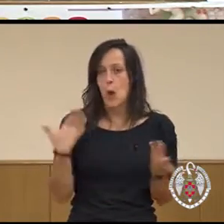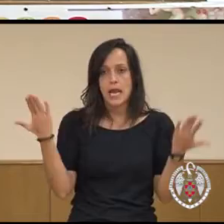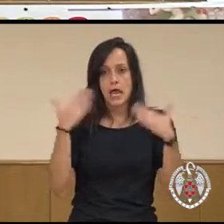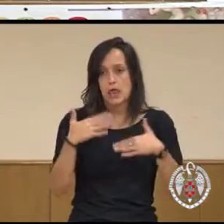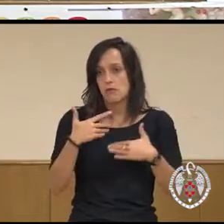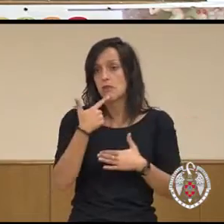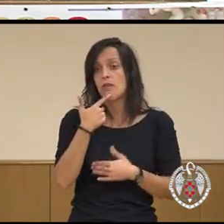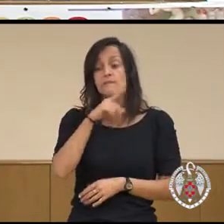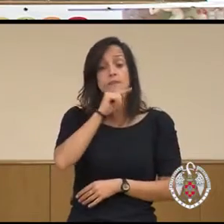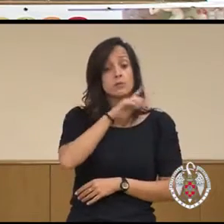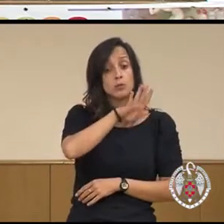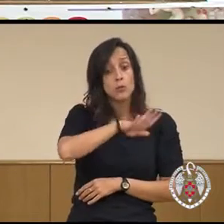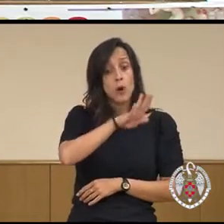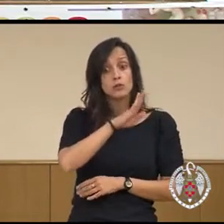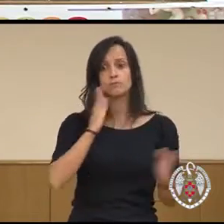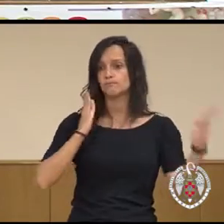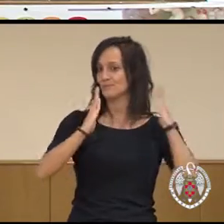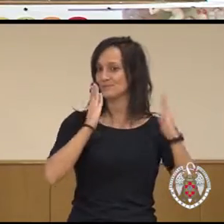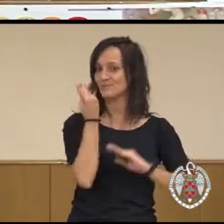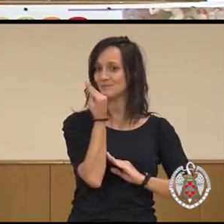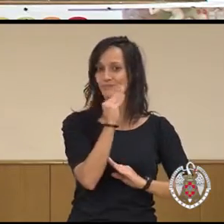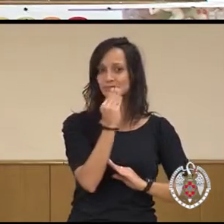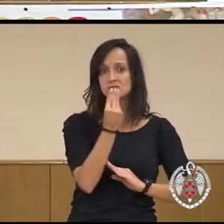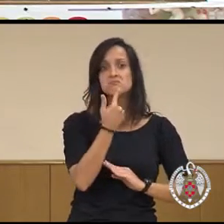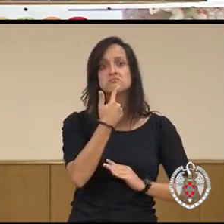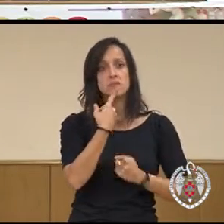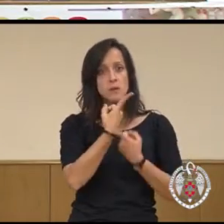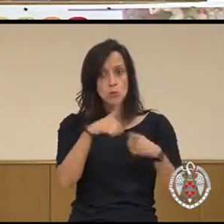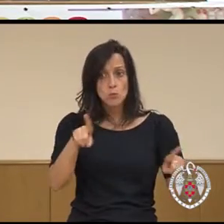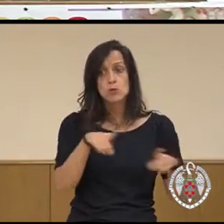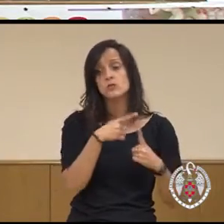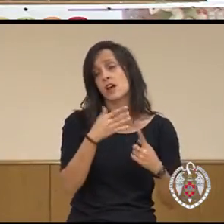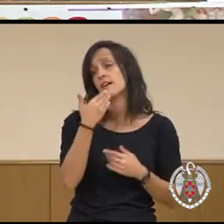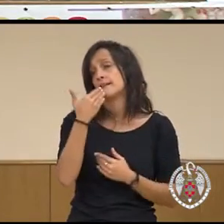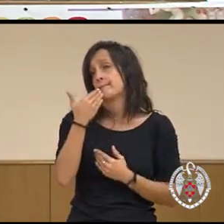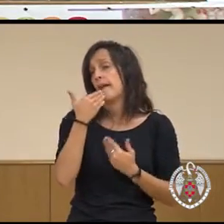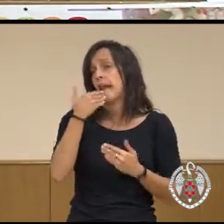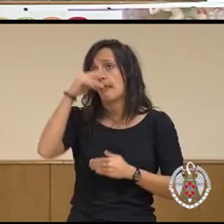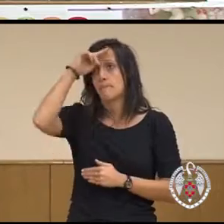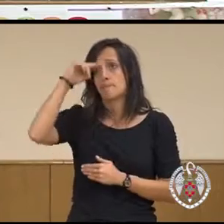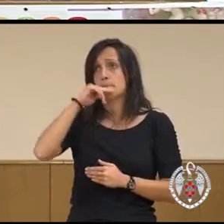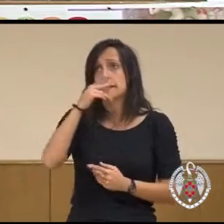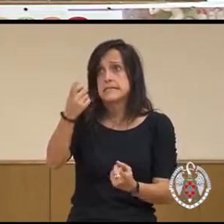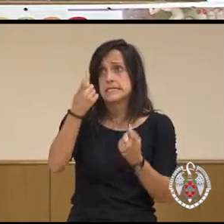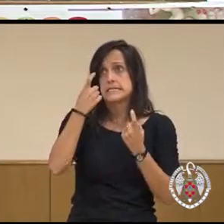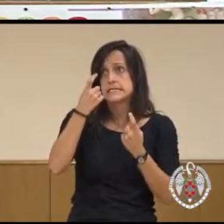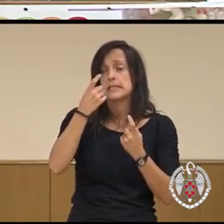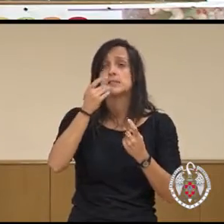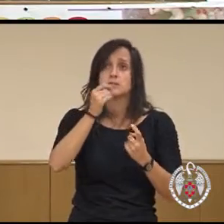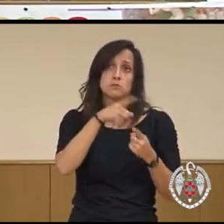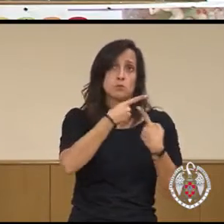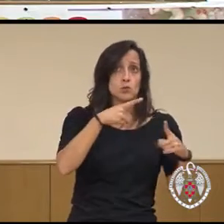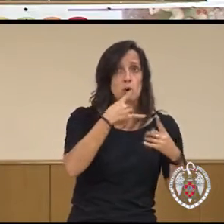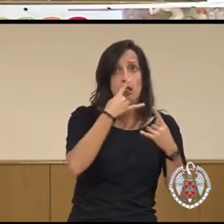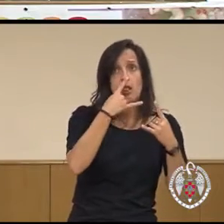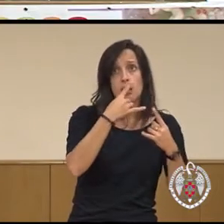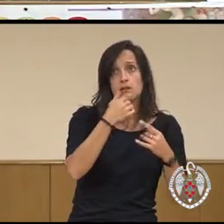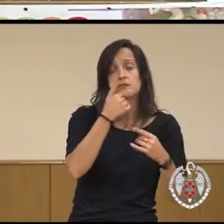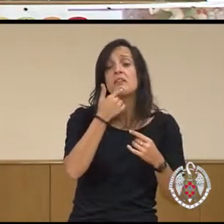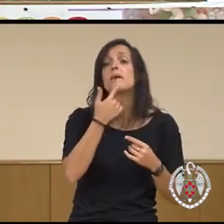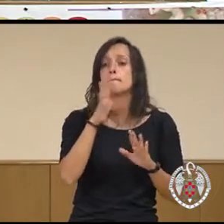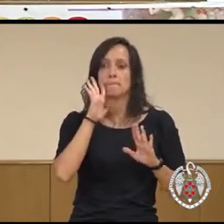en su juventud empezó a cultivar la música por la educación que le dio su padre, Felipe III, que también era músico, fue cantante, fue instrumentista